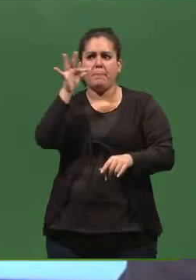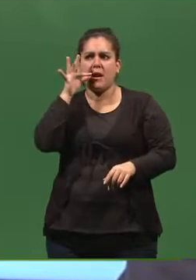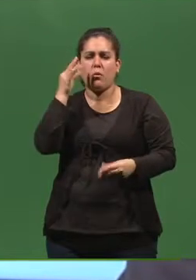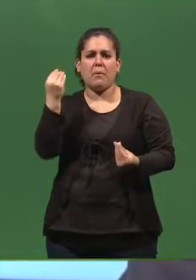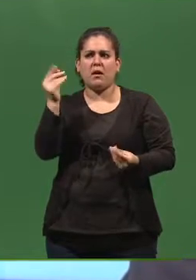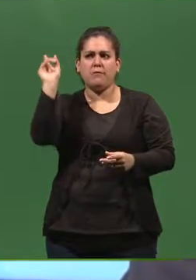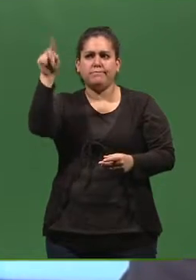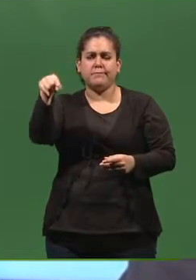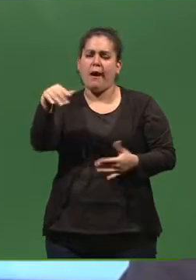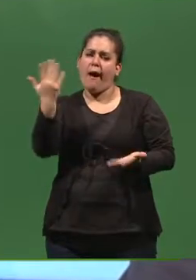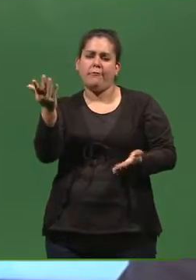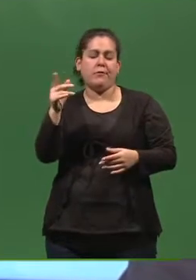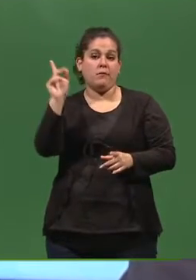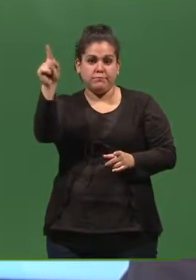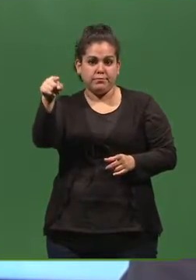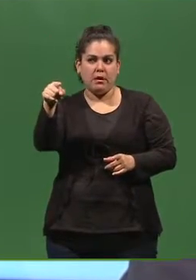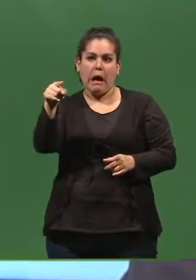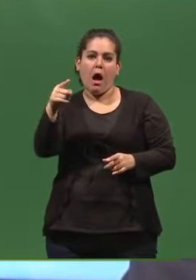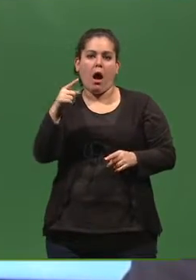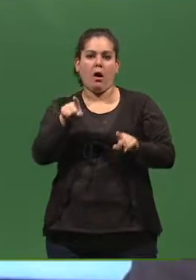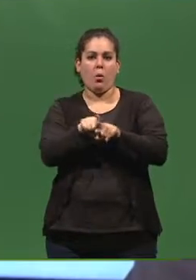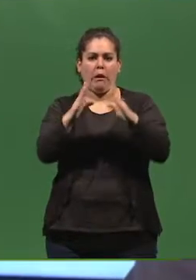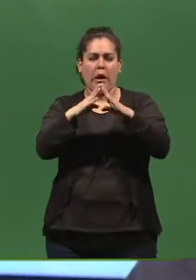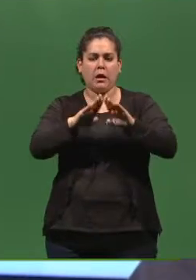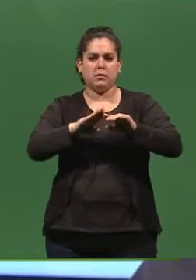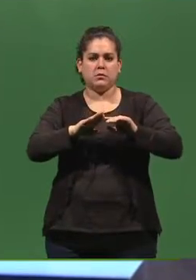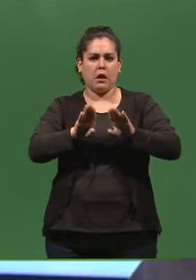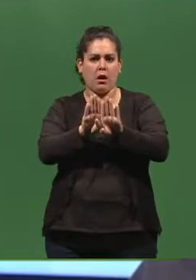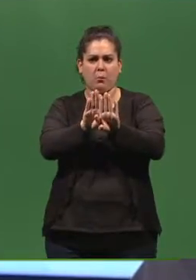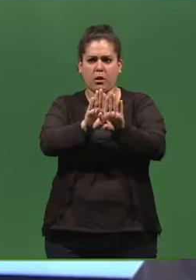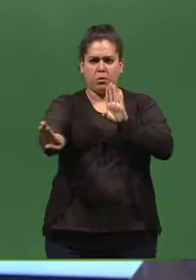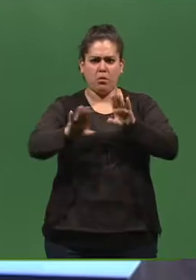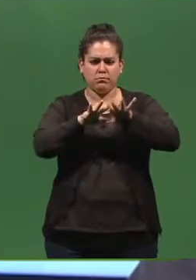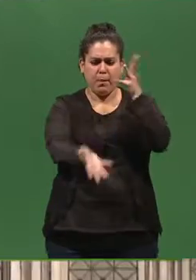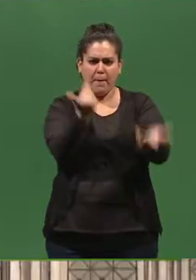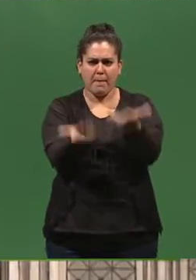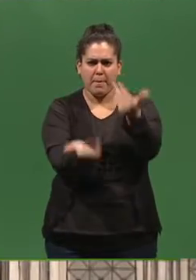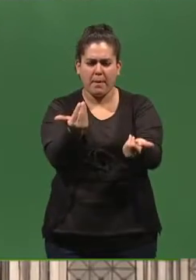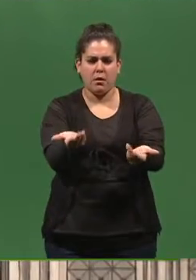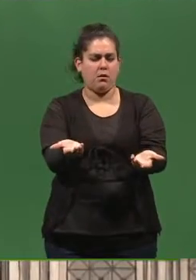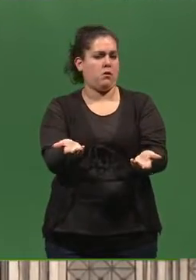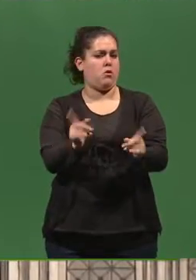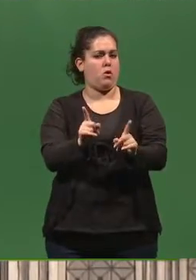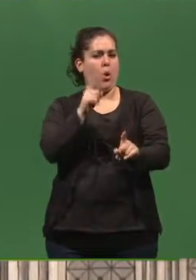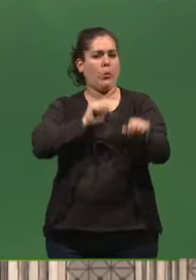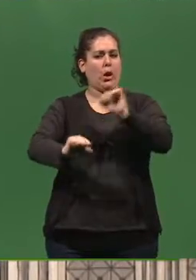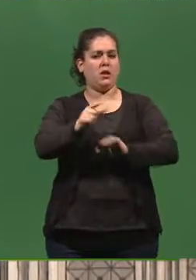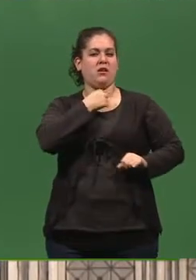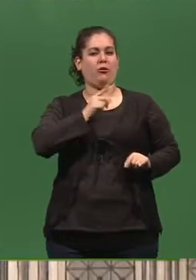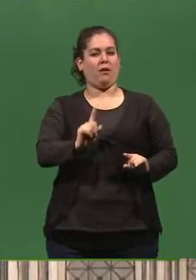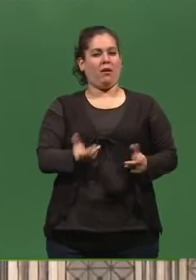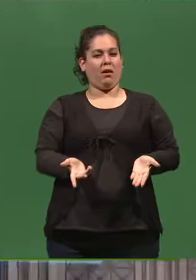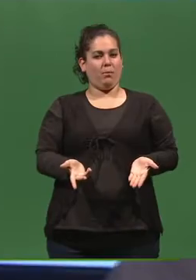qué es, y ya que no sabe para qué es, ingresa a tu vivienda, te allana y te hace pasar un mal momento. Sí. Entonces, tenemos muchas